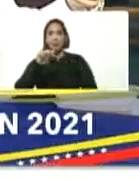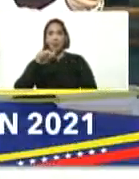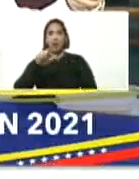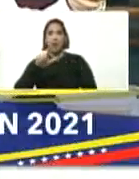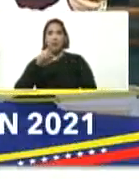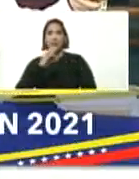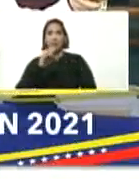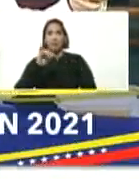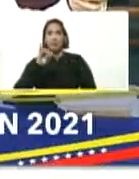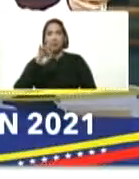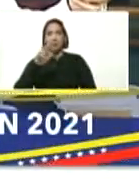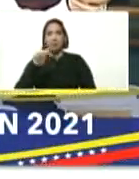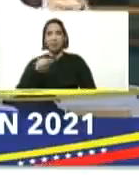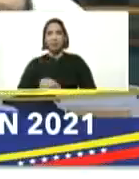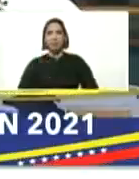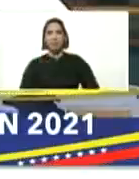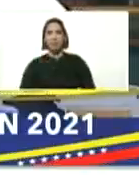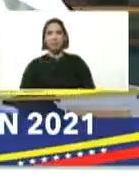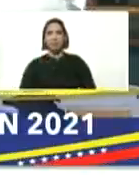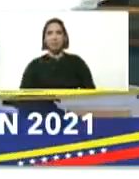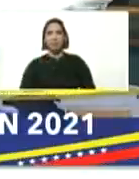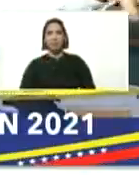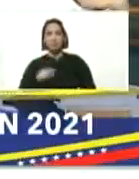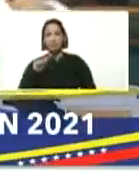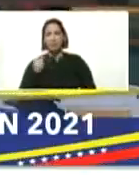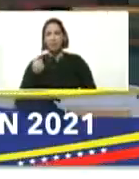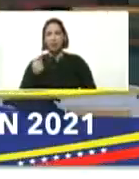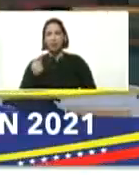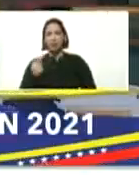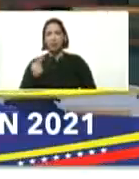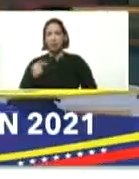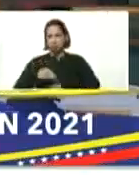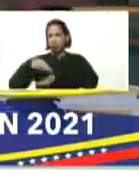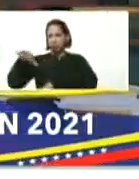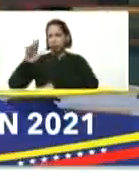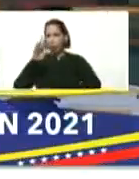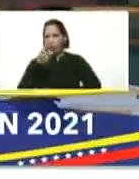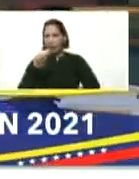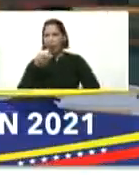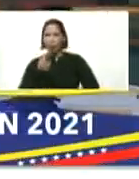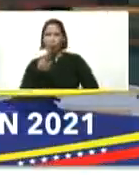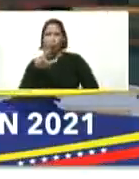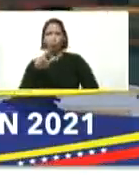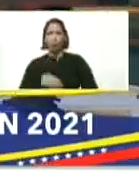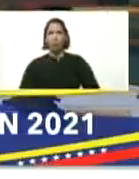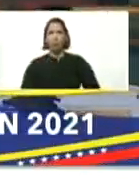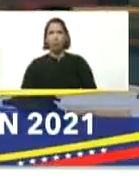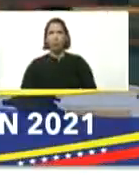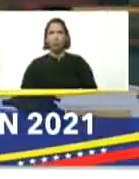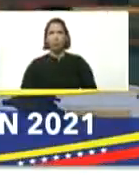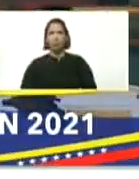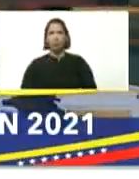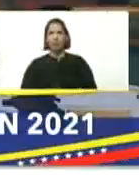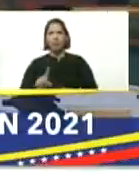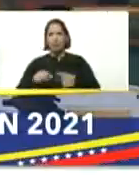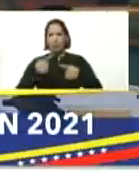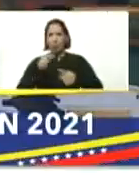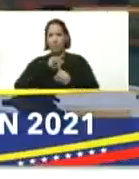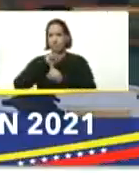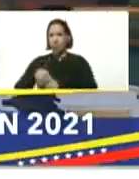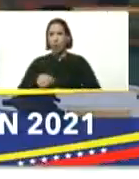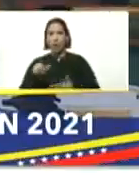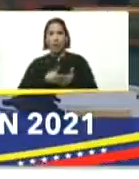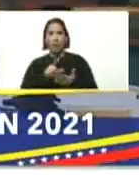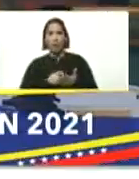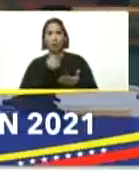dejar que pegue Raúl. Lo dejamos y después lo aplastamos. Mire este libro